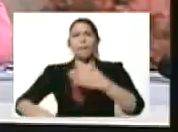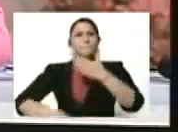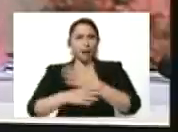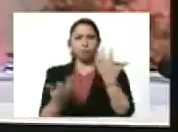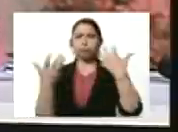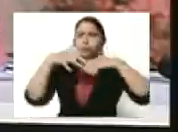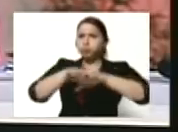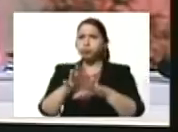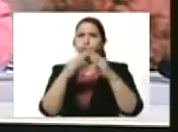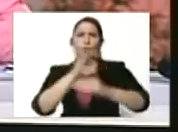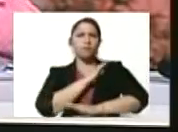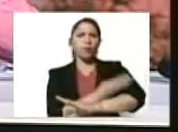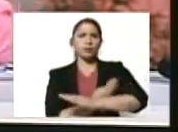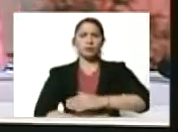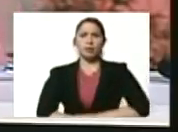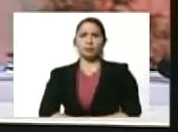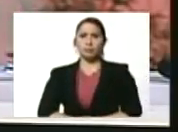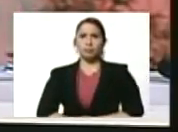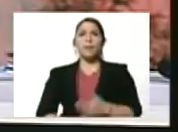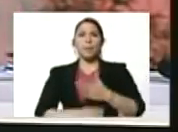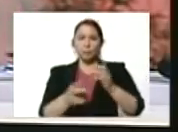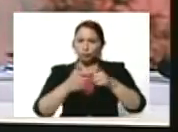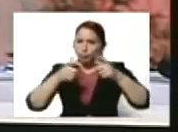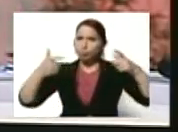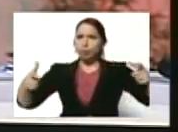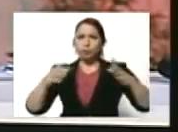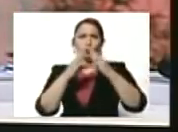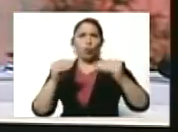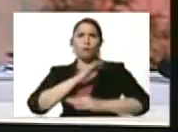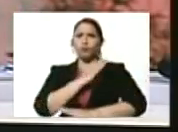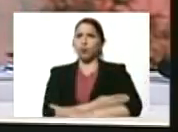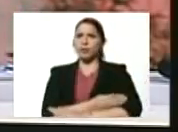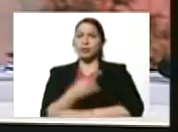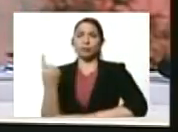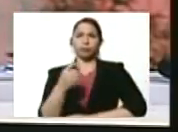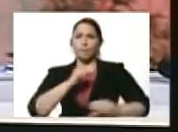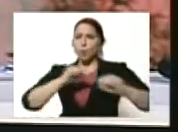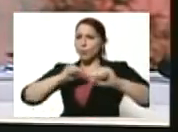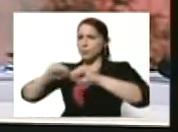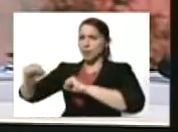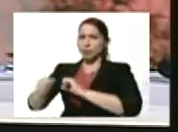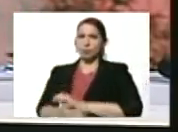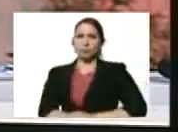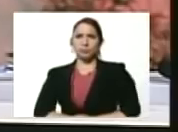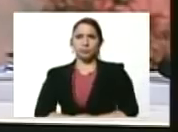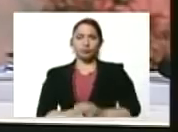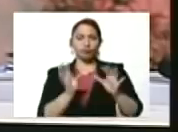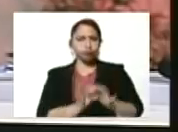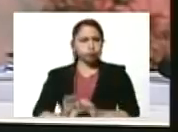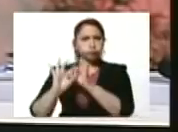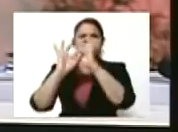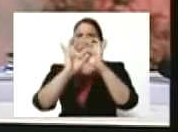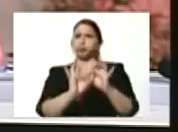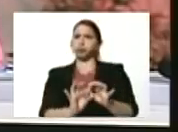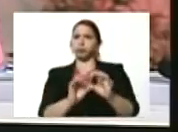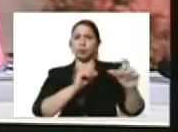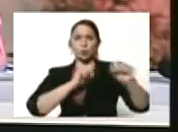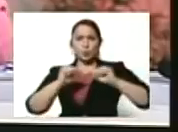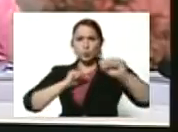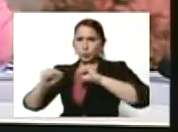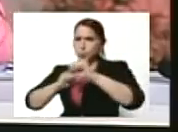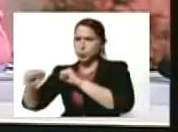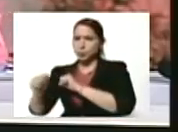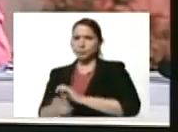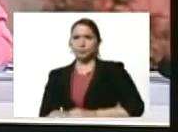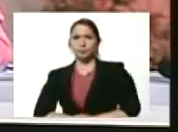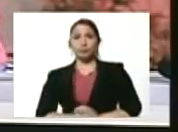integrar toda la fuerza, a ampliar toda la fuerza en una dinámica unificadora, movilizadora.